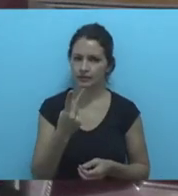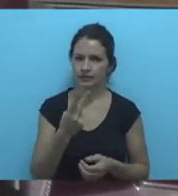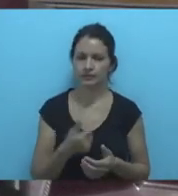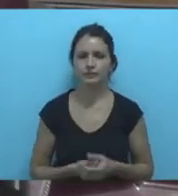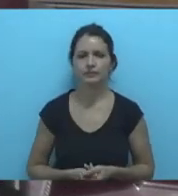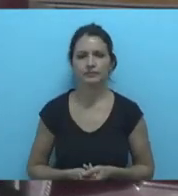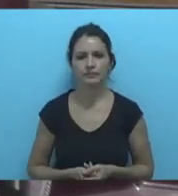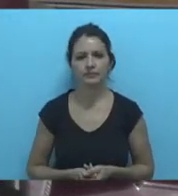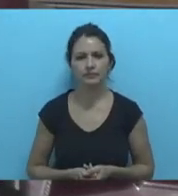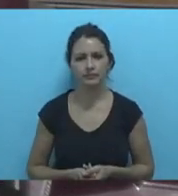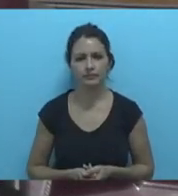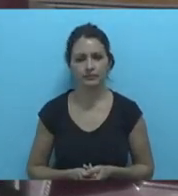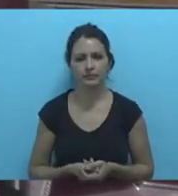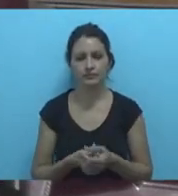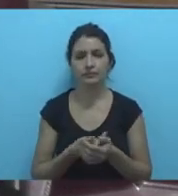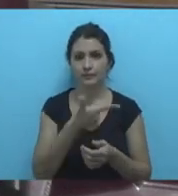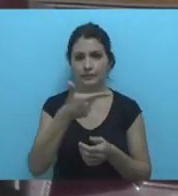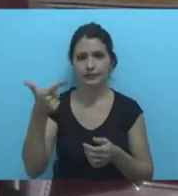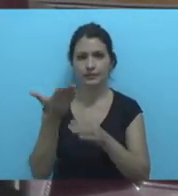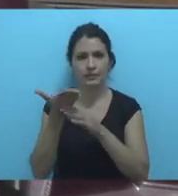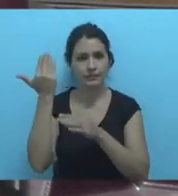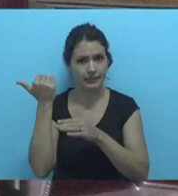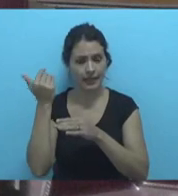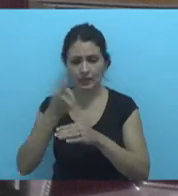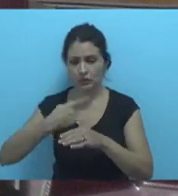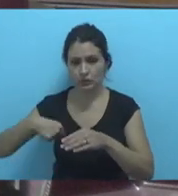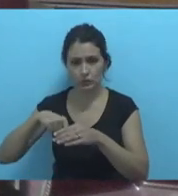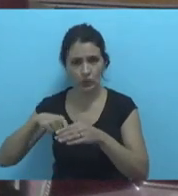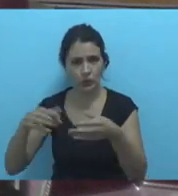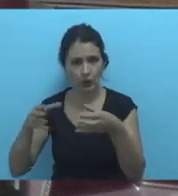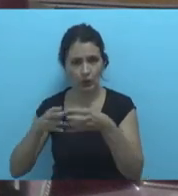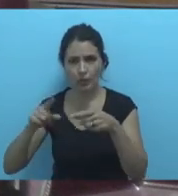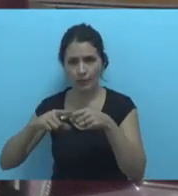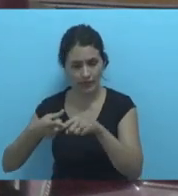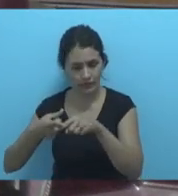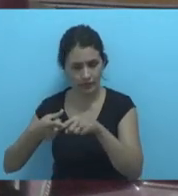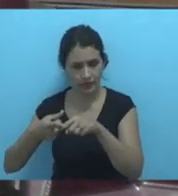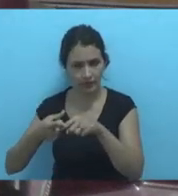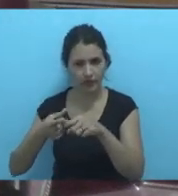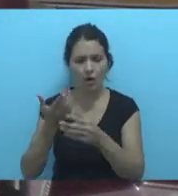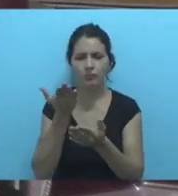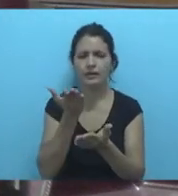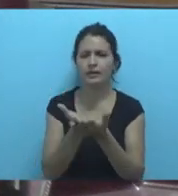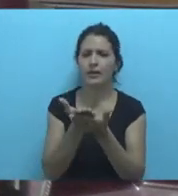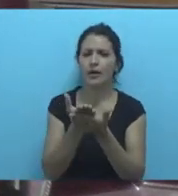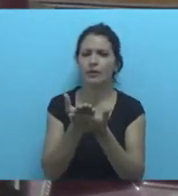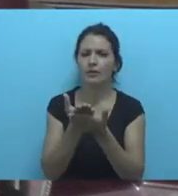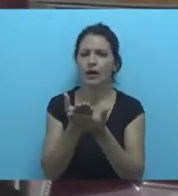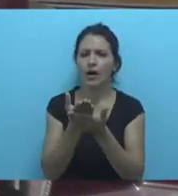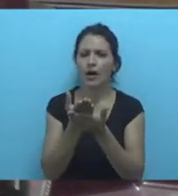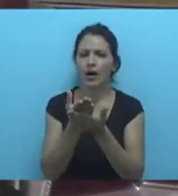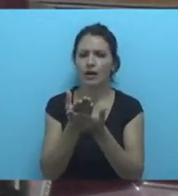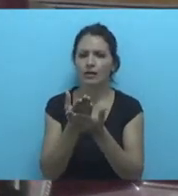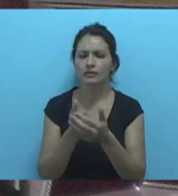Bueno, la semana pasada, desde el bloque de Juntos por el Cambio, presentamos un pedido de declaración de repudio a lo que está